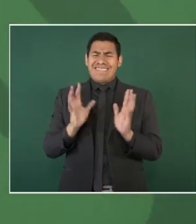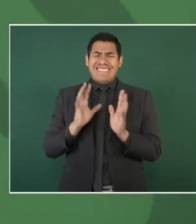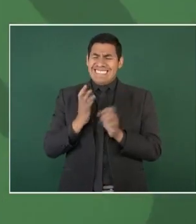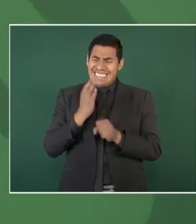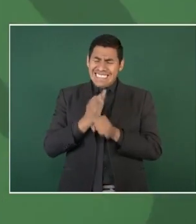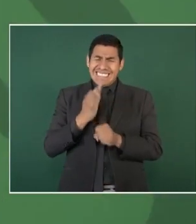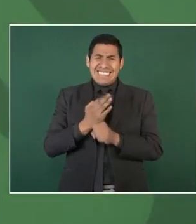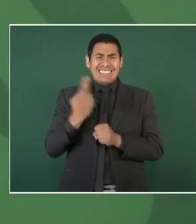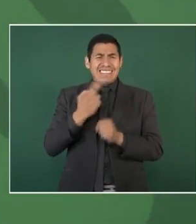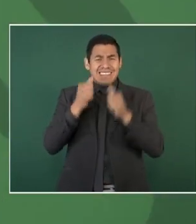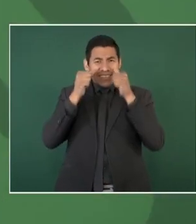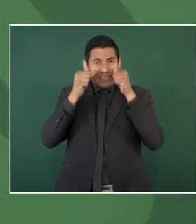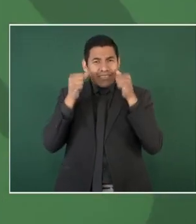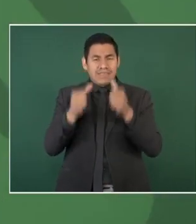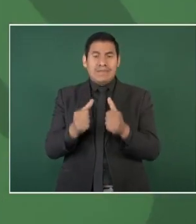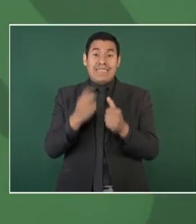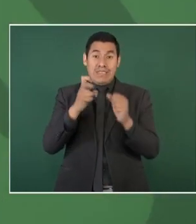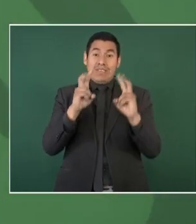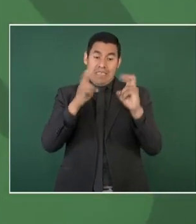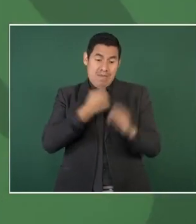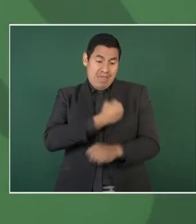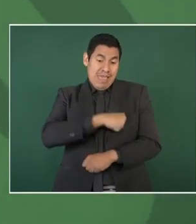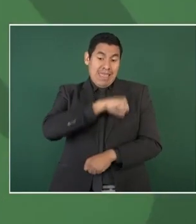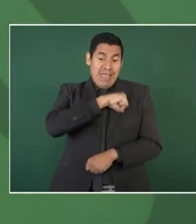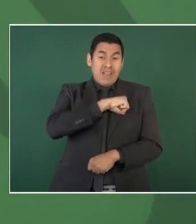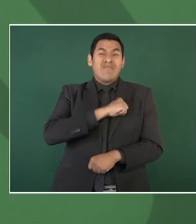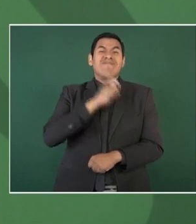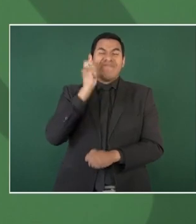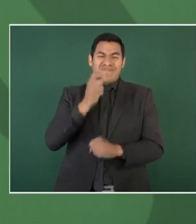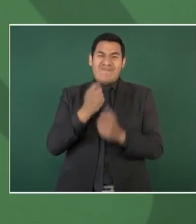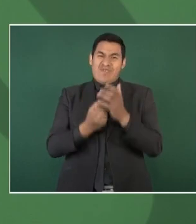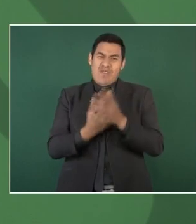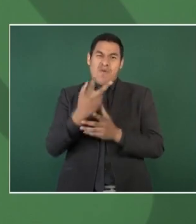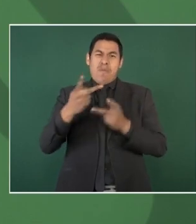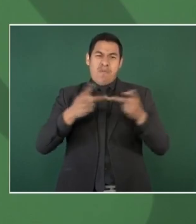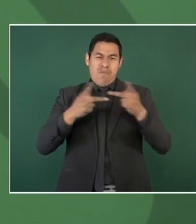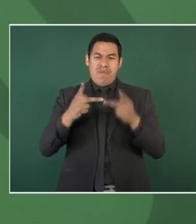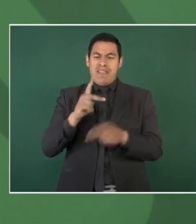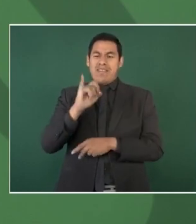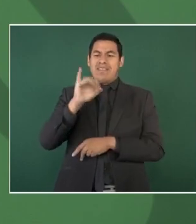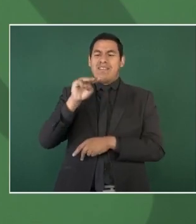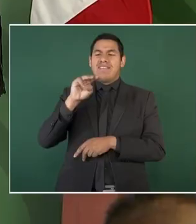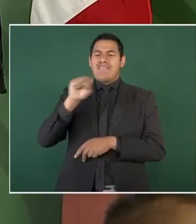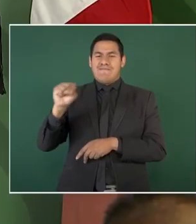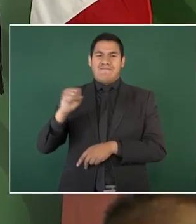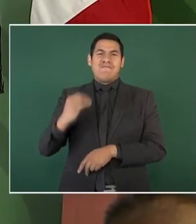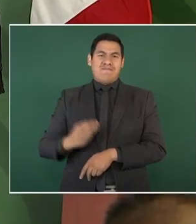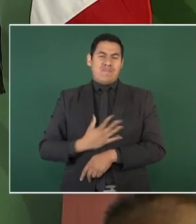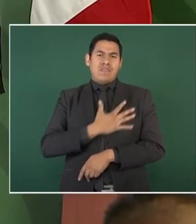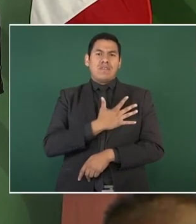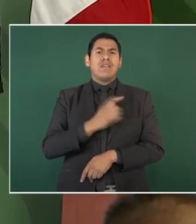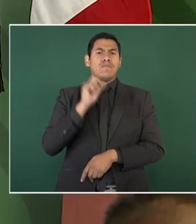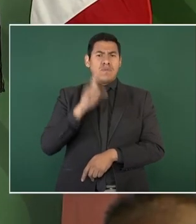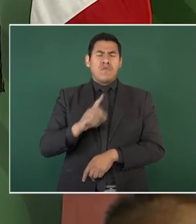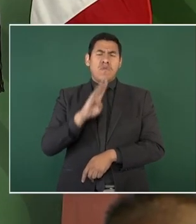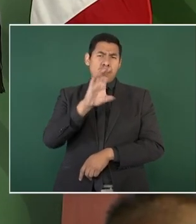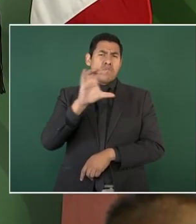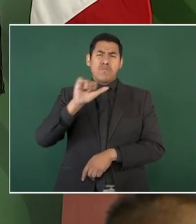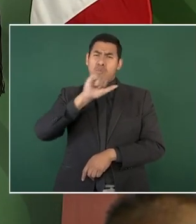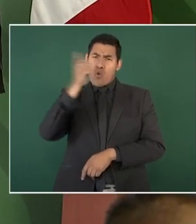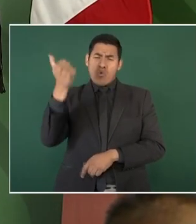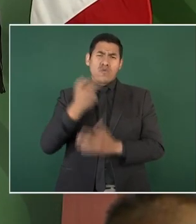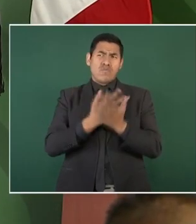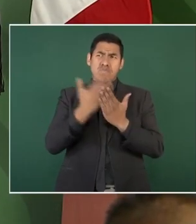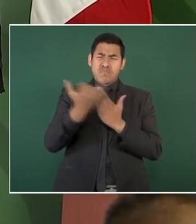salud estamos consolidando el plan IMSS-Bienestar, hay más proyectos federales prioritarios en Baja California que debo